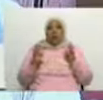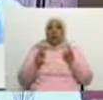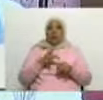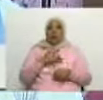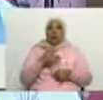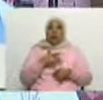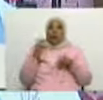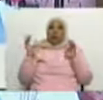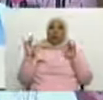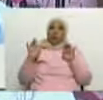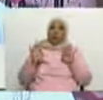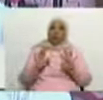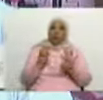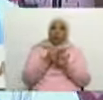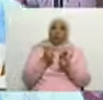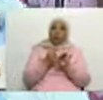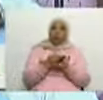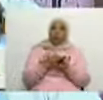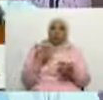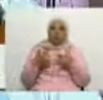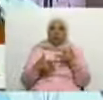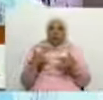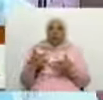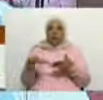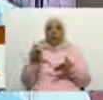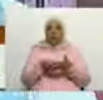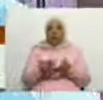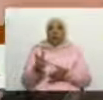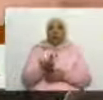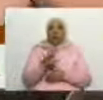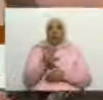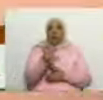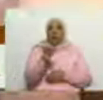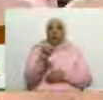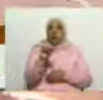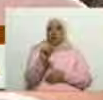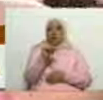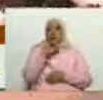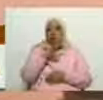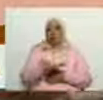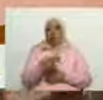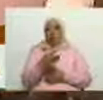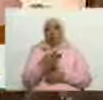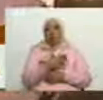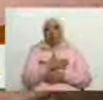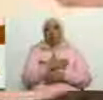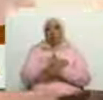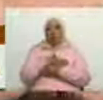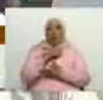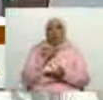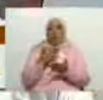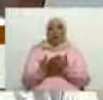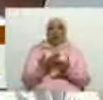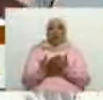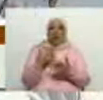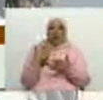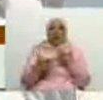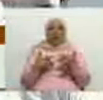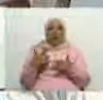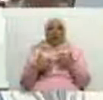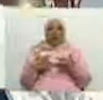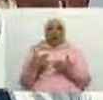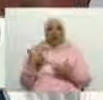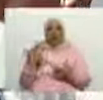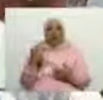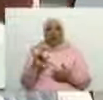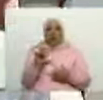que están pasando por este proceso, sino celebrar la recuperación de ellas. Son 5 minutos de tócate. Damos gracias a la efectividad de esta marcha, ¿verdad?